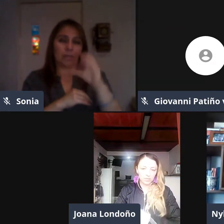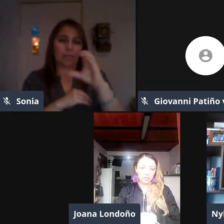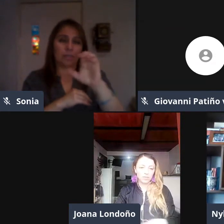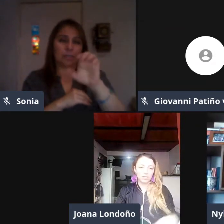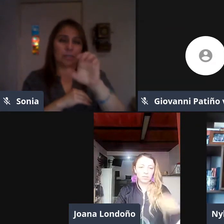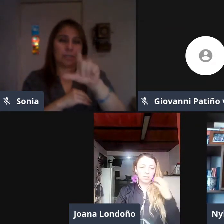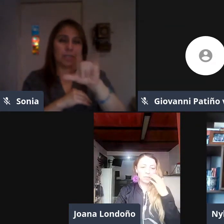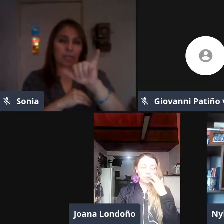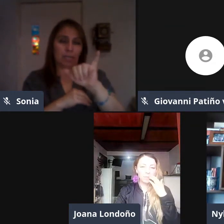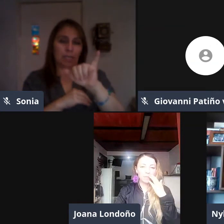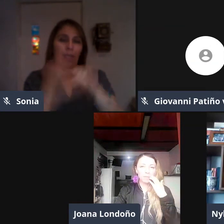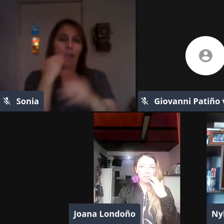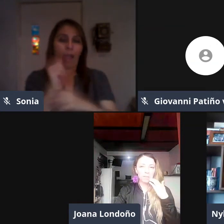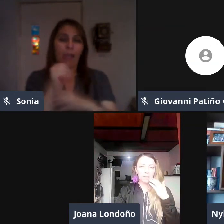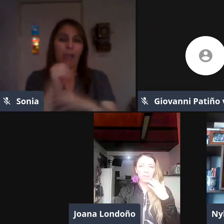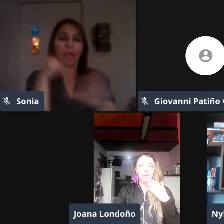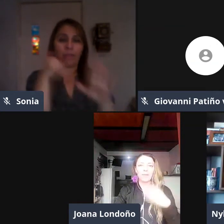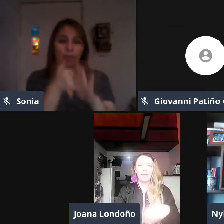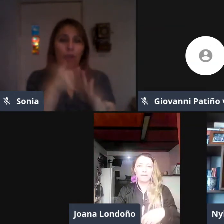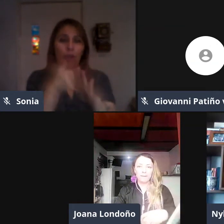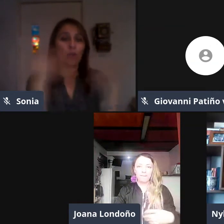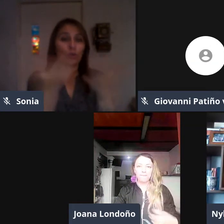conocen de la vida rosa